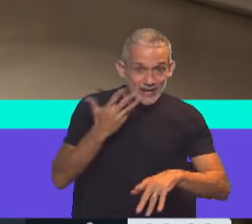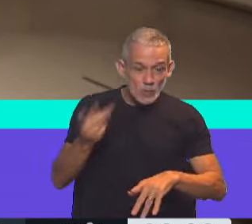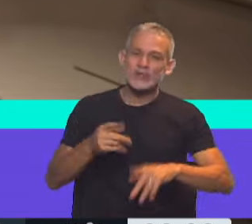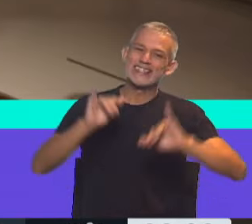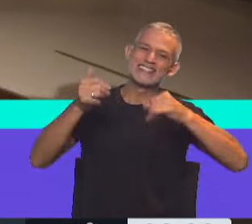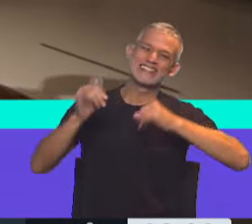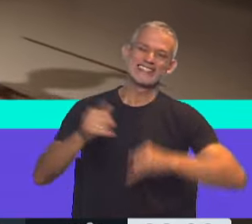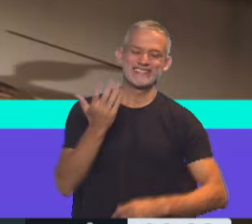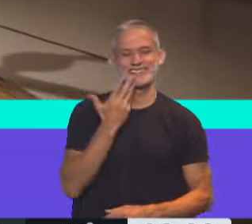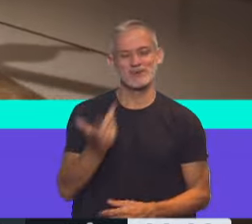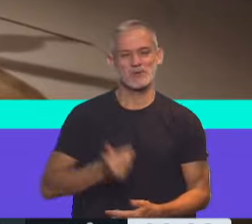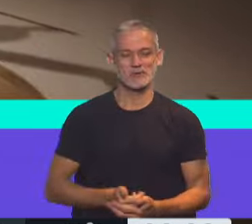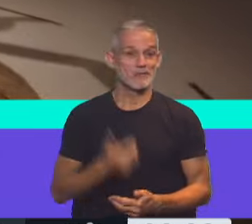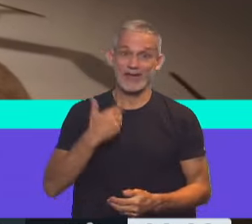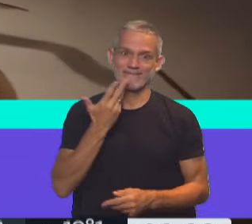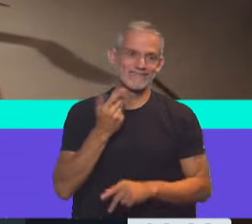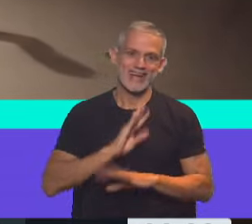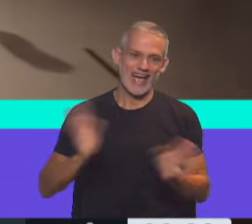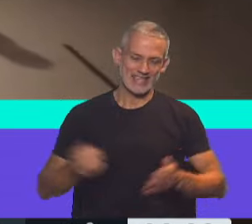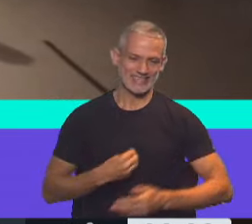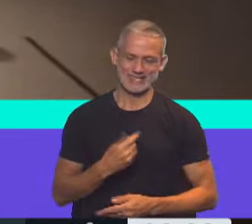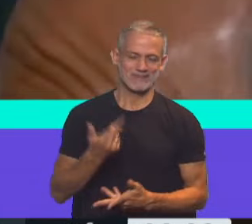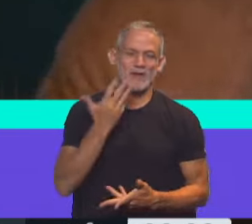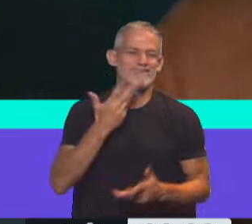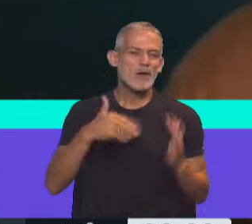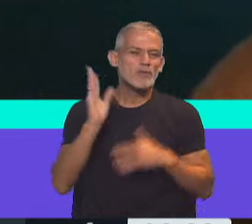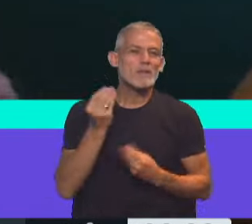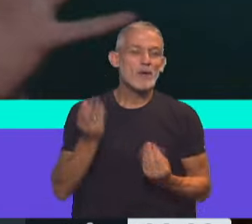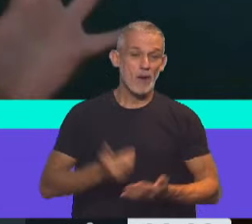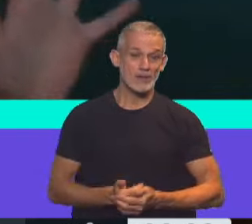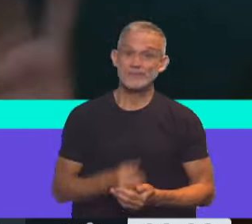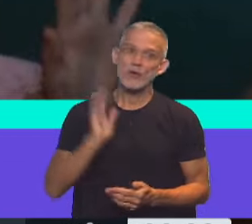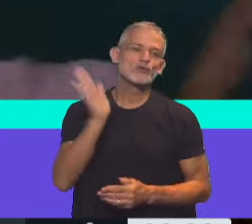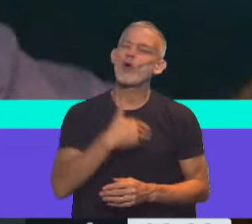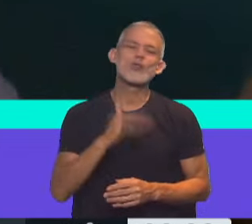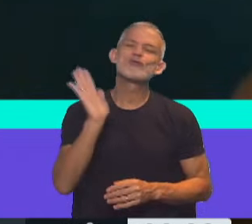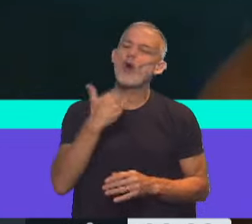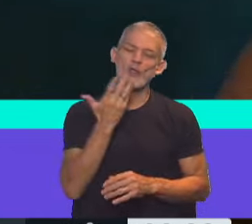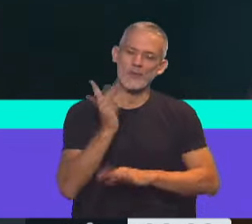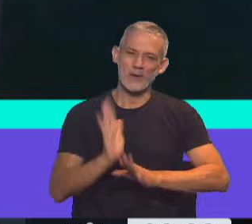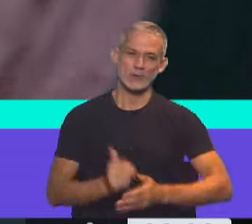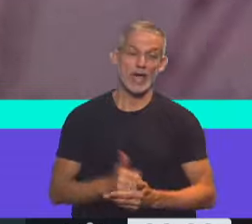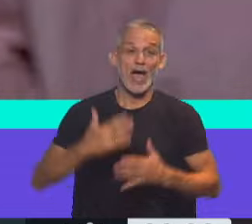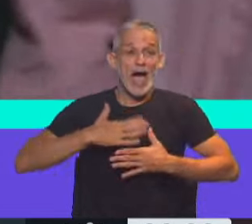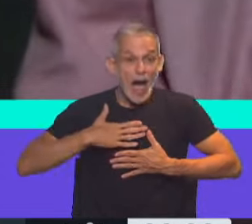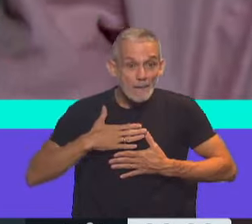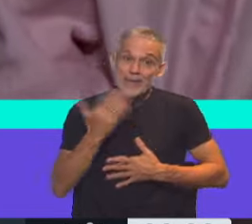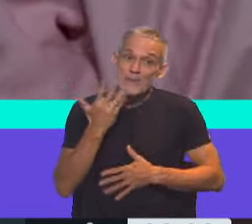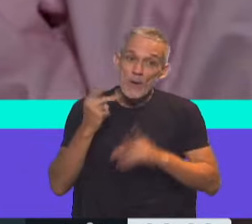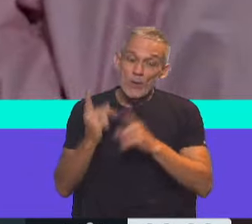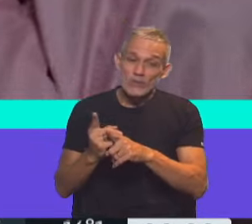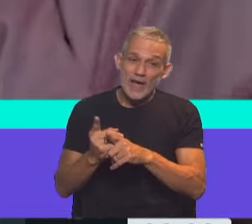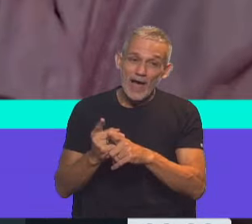Sí. Nos encanta. ¿Nos encanta? Sí. ¿Qué es lo que más les gusta? Todo. ¿Les gusta todo? Sí. A mí me gusta...